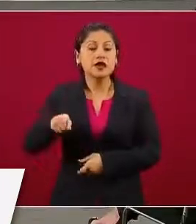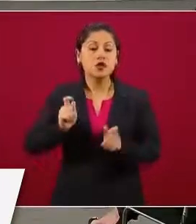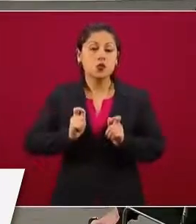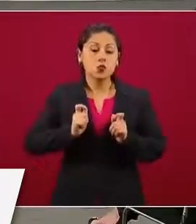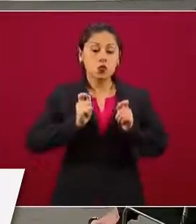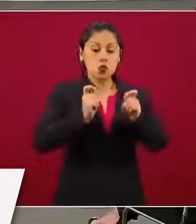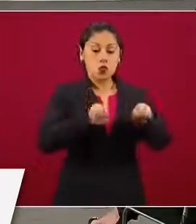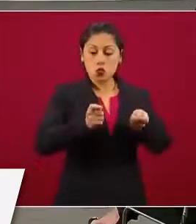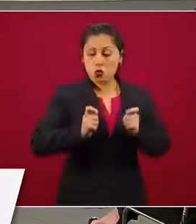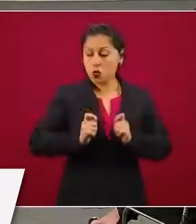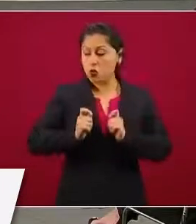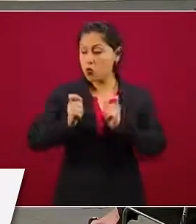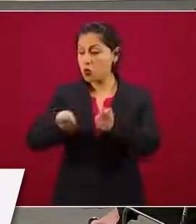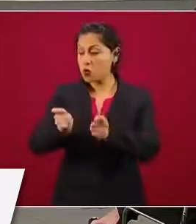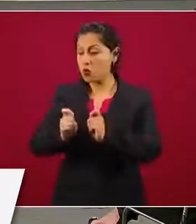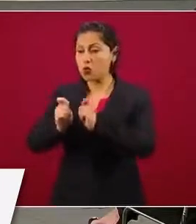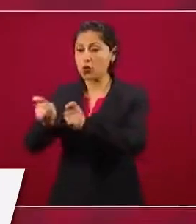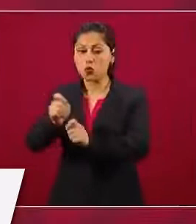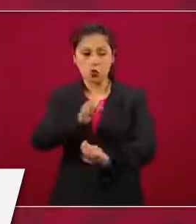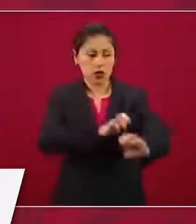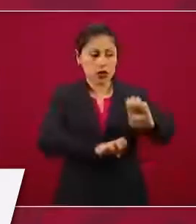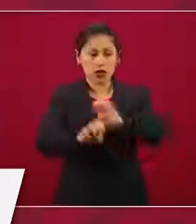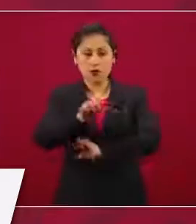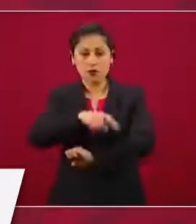ferrocarriles y